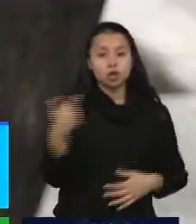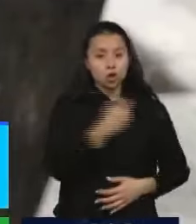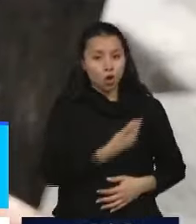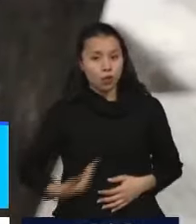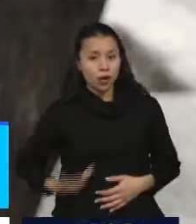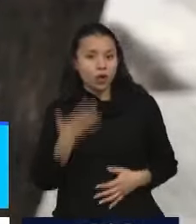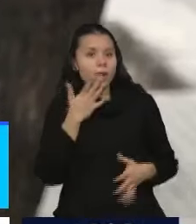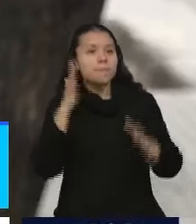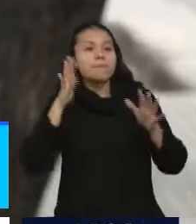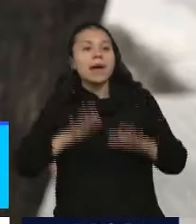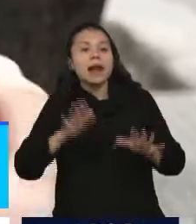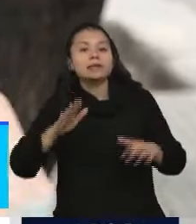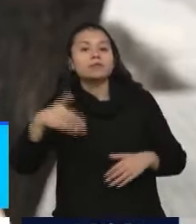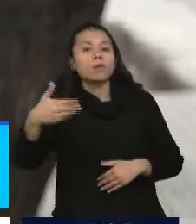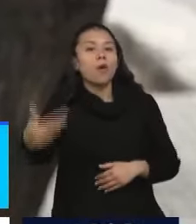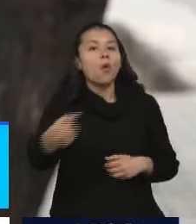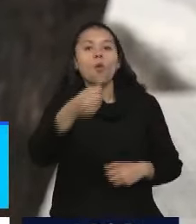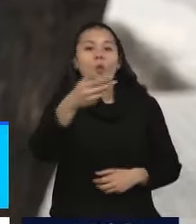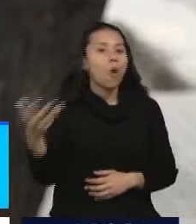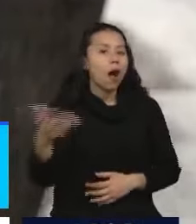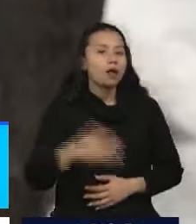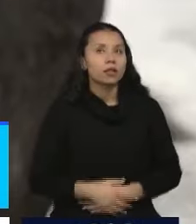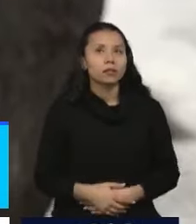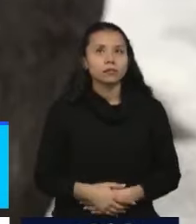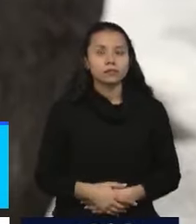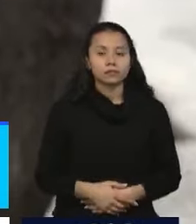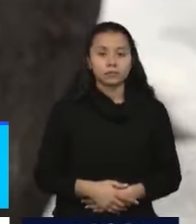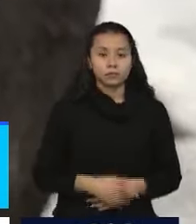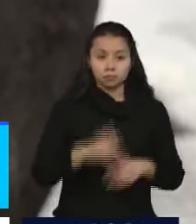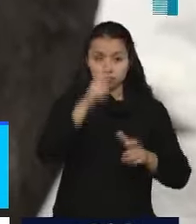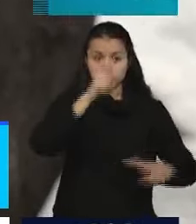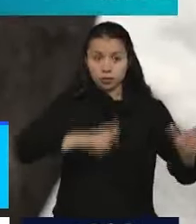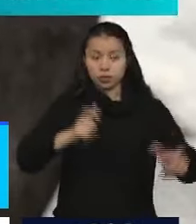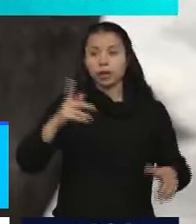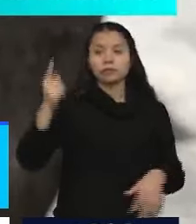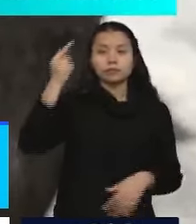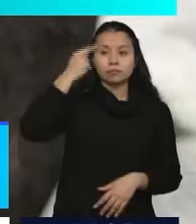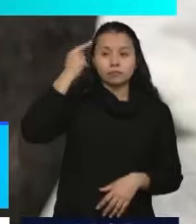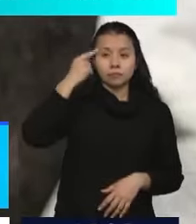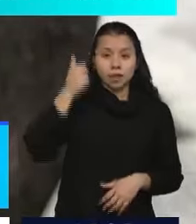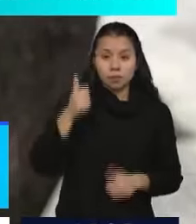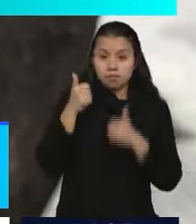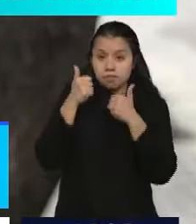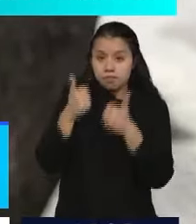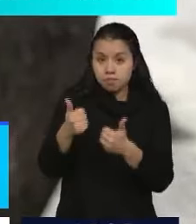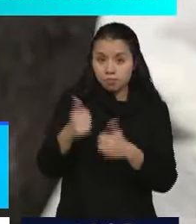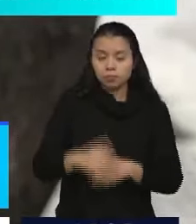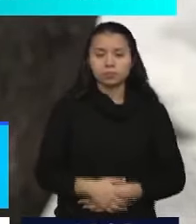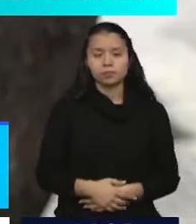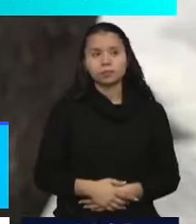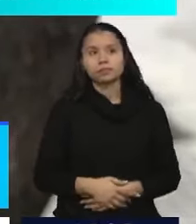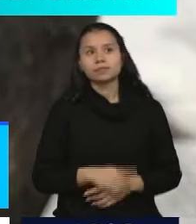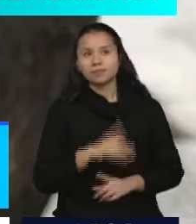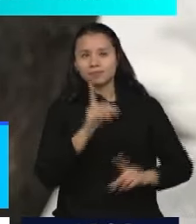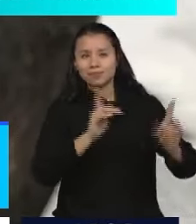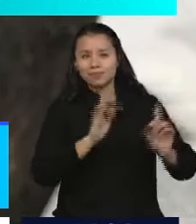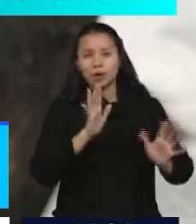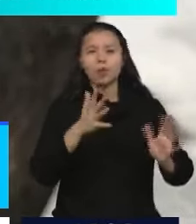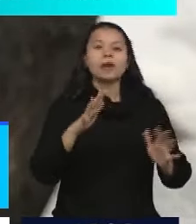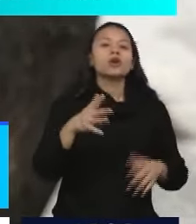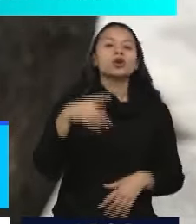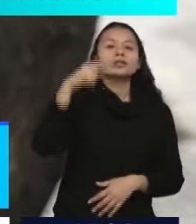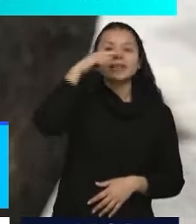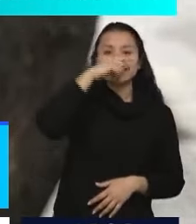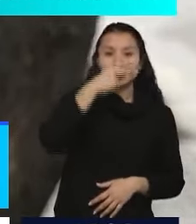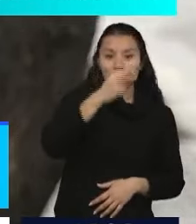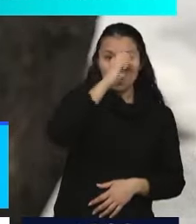Digo, la gente cree que va a mejorar la situación actual. Casi el 42% cree que la situación particular de ellos va a estar mejor